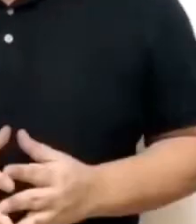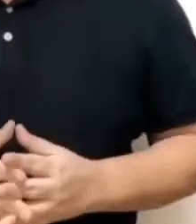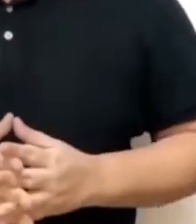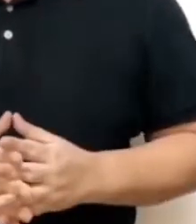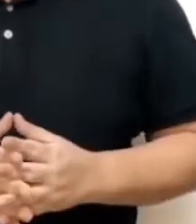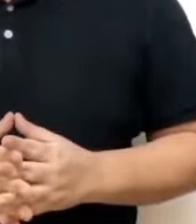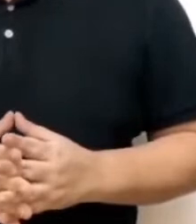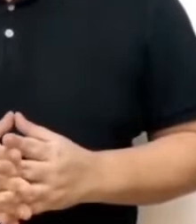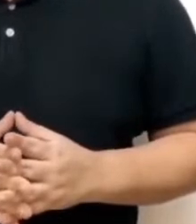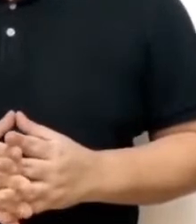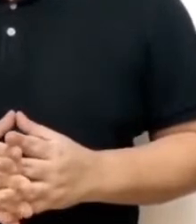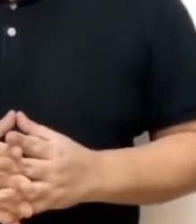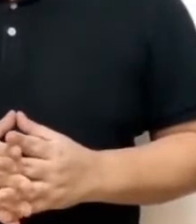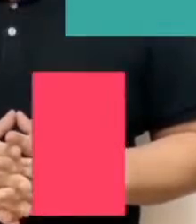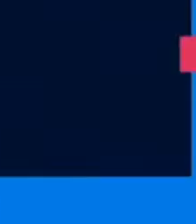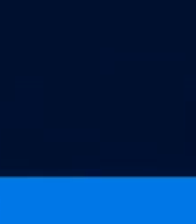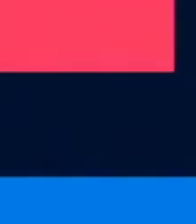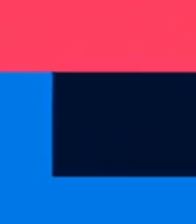mi salud.